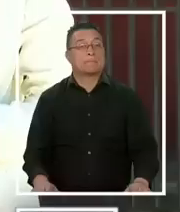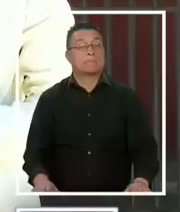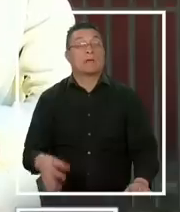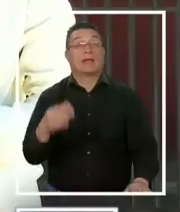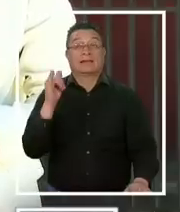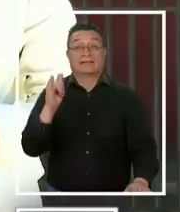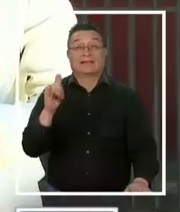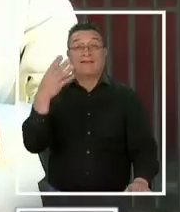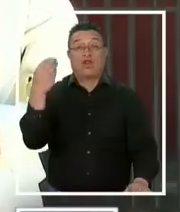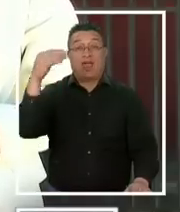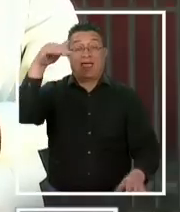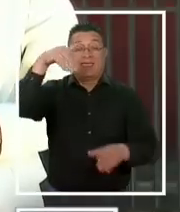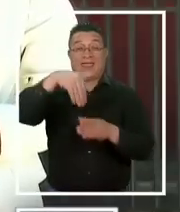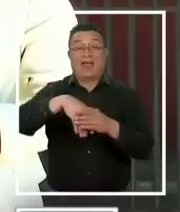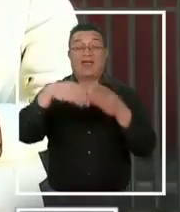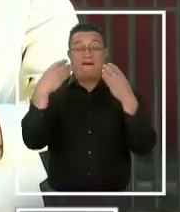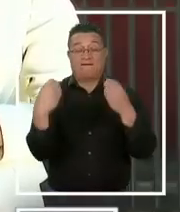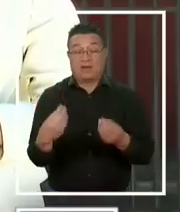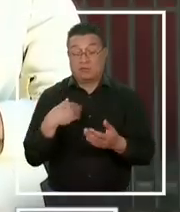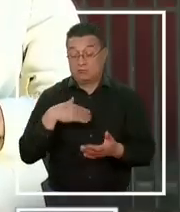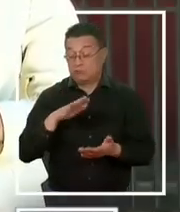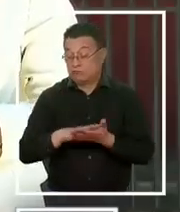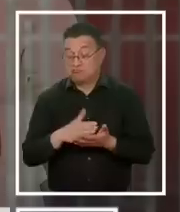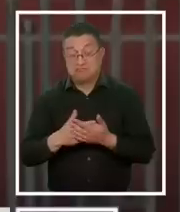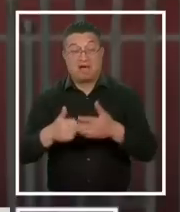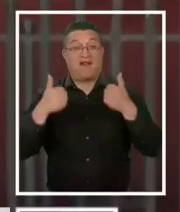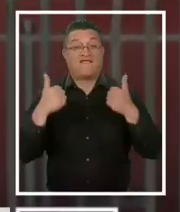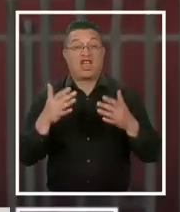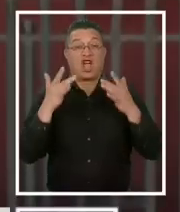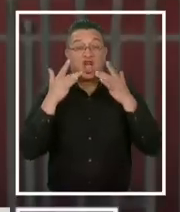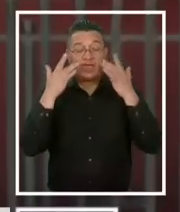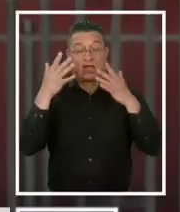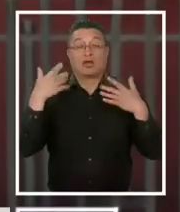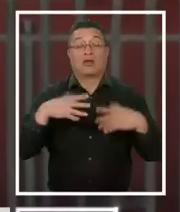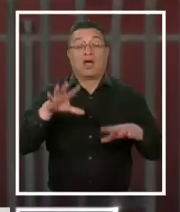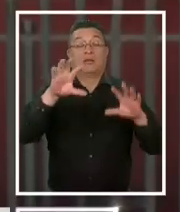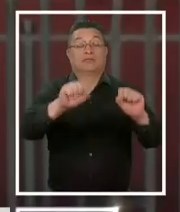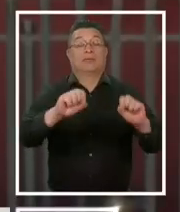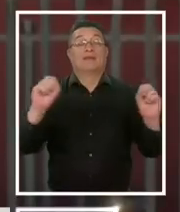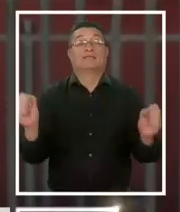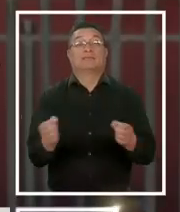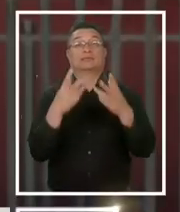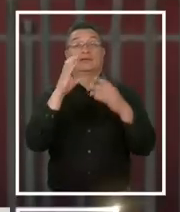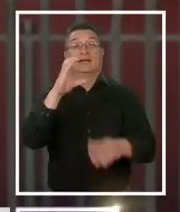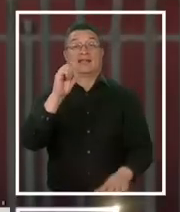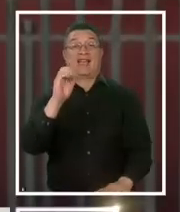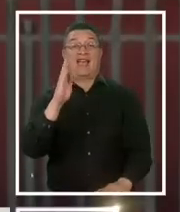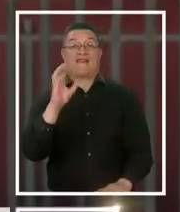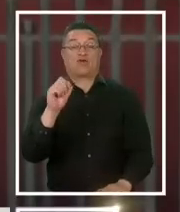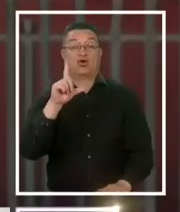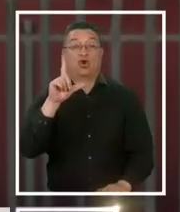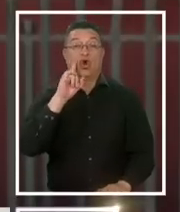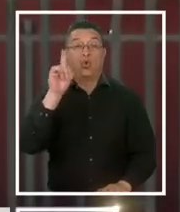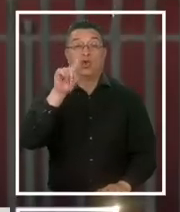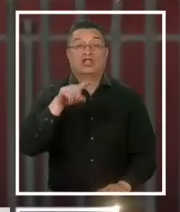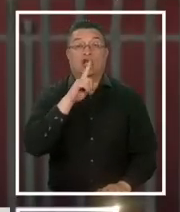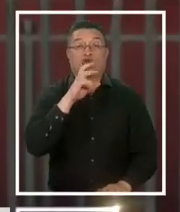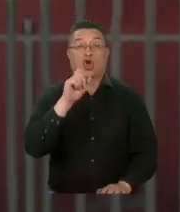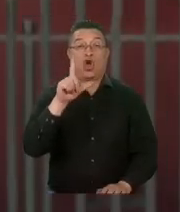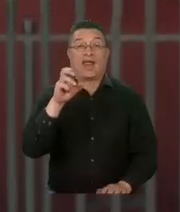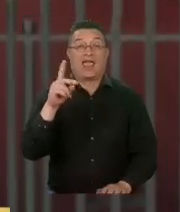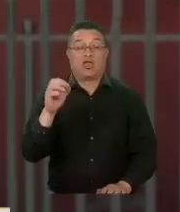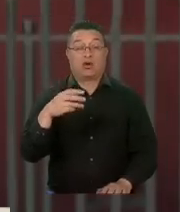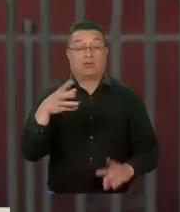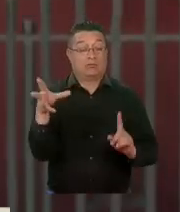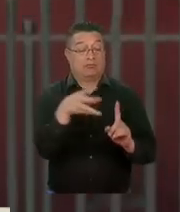Muy buenas tardes bastante bien contentos por acá porque se dio con el paradero de El cabo Luis Toledo quien estaba secuestrado desde